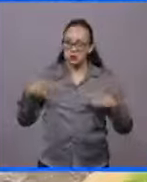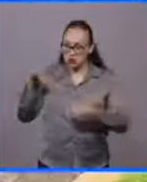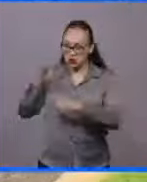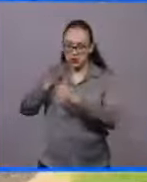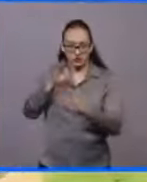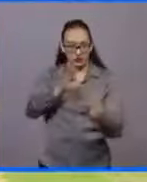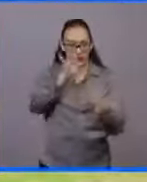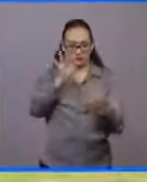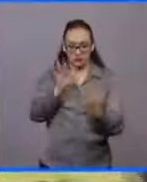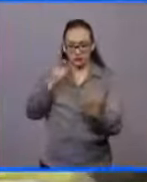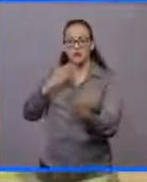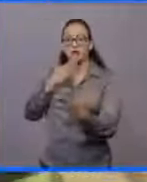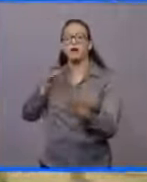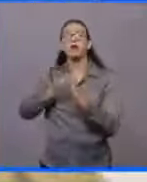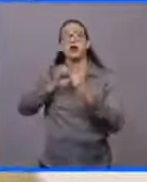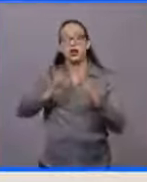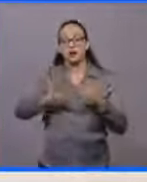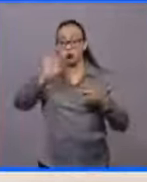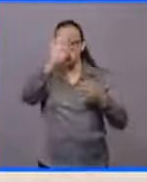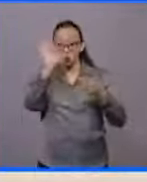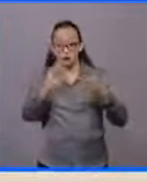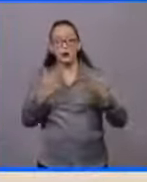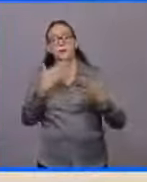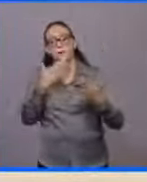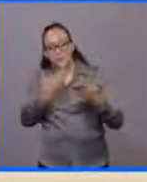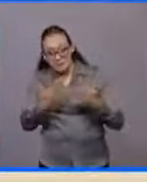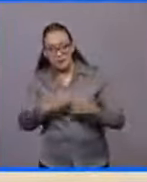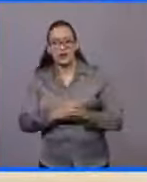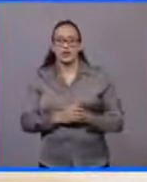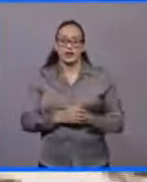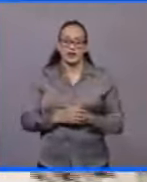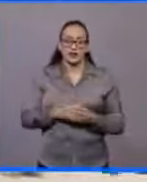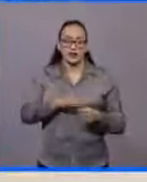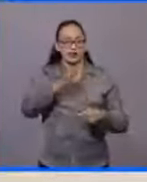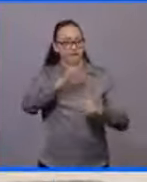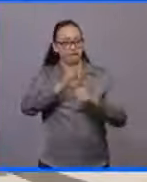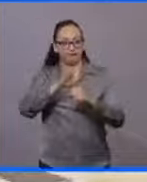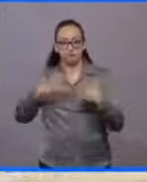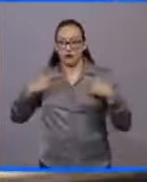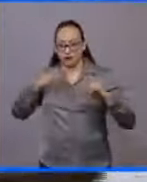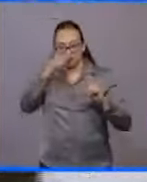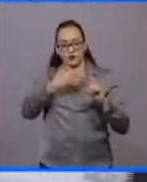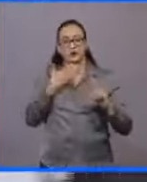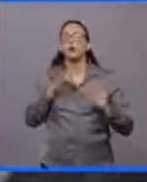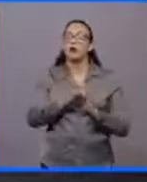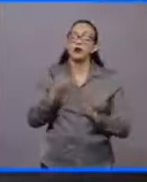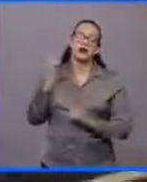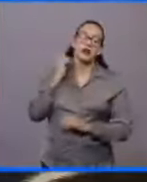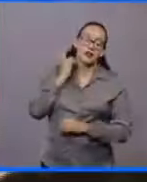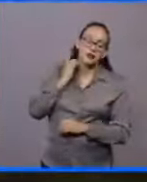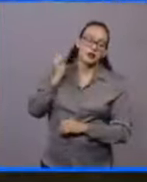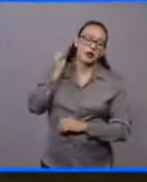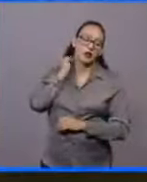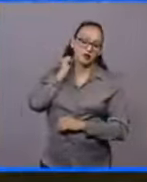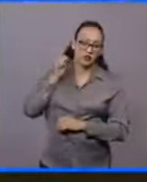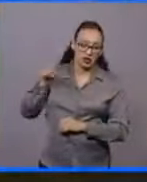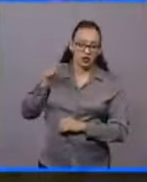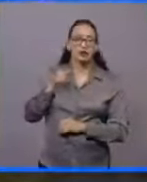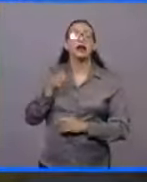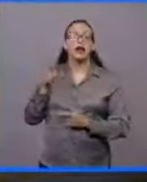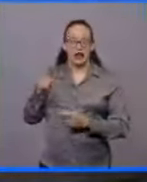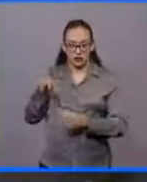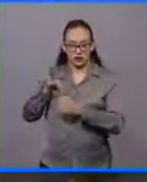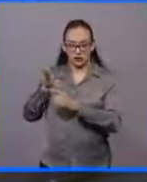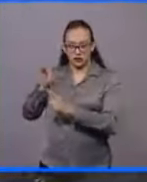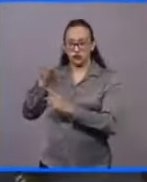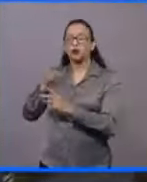es decir, que los porcentajes de votación se reflejen en posiciones del Congreso, tanto en diputados como senadores, por lo que demandan que su